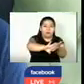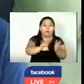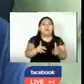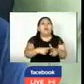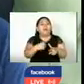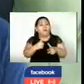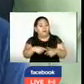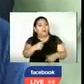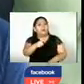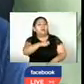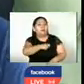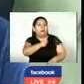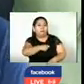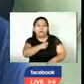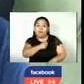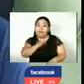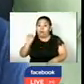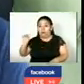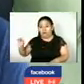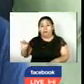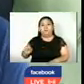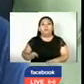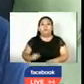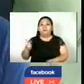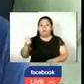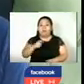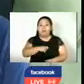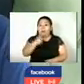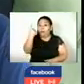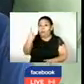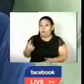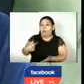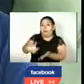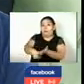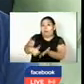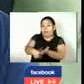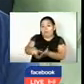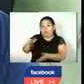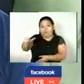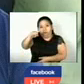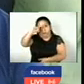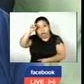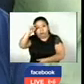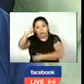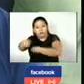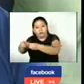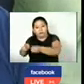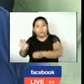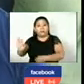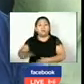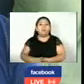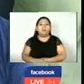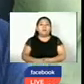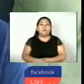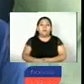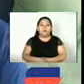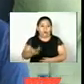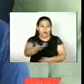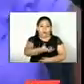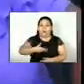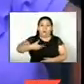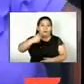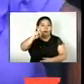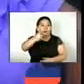la irresponsabilidad cae en ellos como alcalde y como las áreas administrativas de él no es culpa de